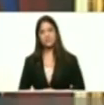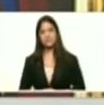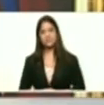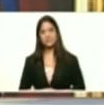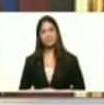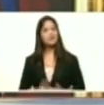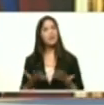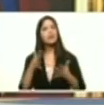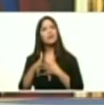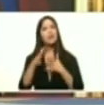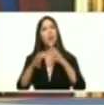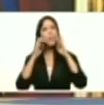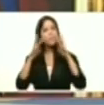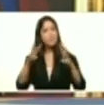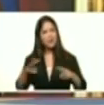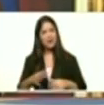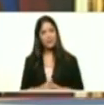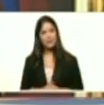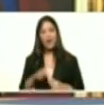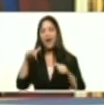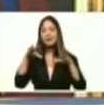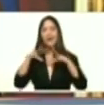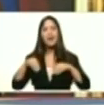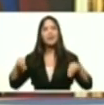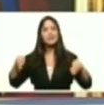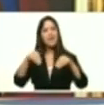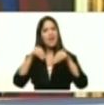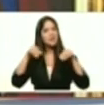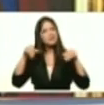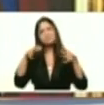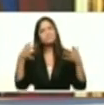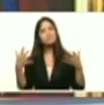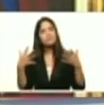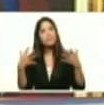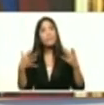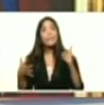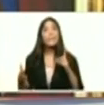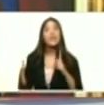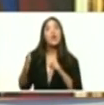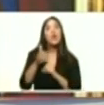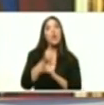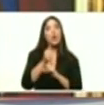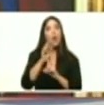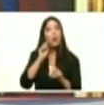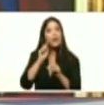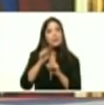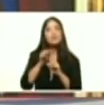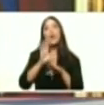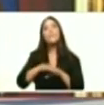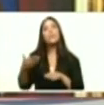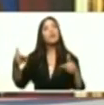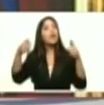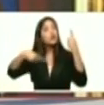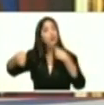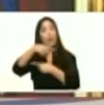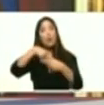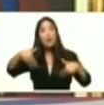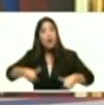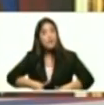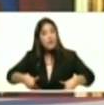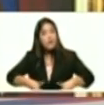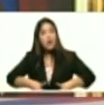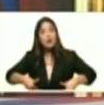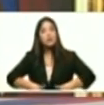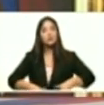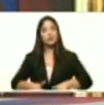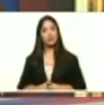¿qué es un milagro aquí en la tierra? Cuando se logra un gran objetivo, producto del gran esfuerzo colectivo,